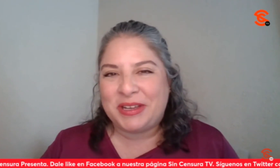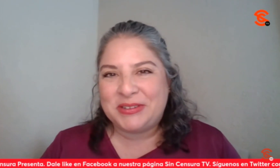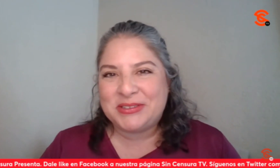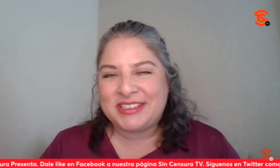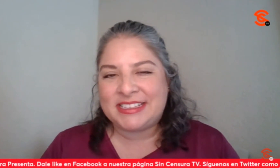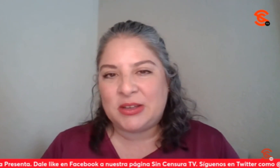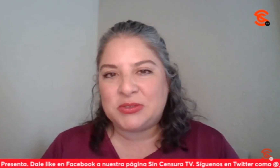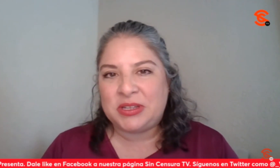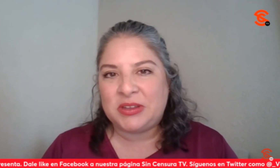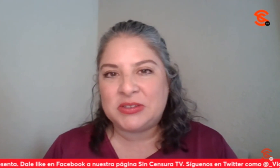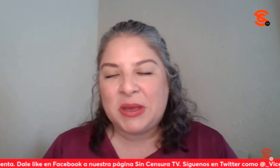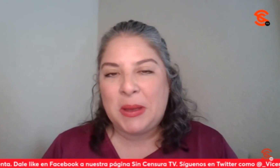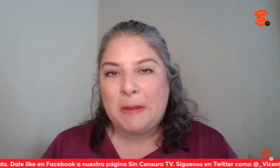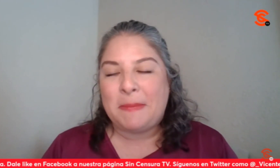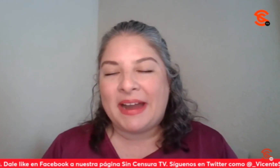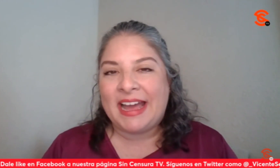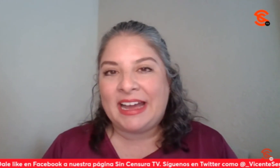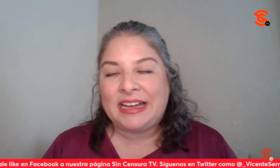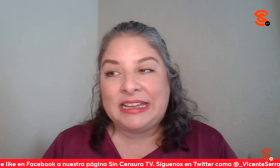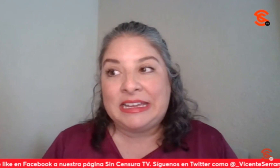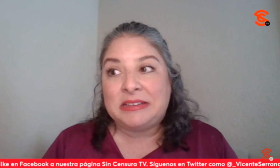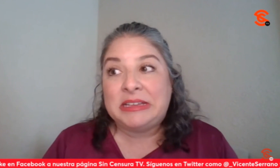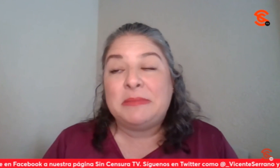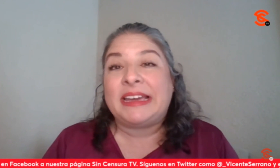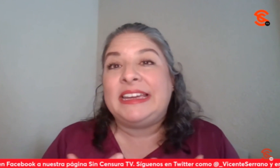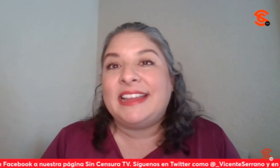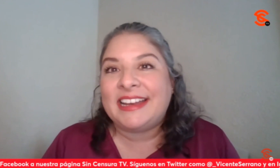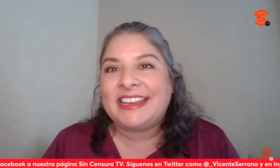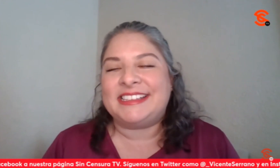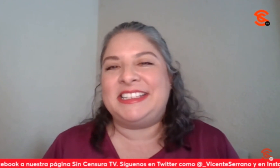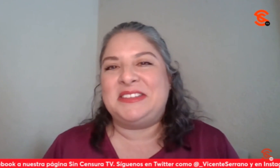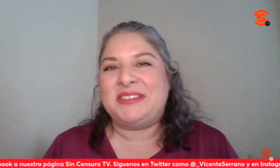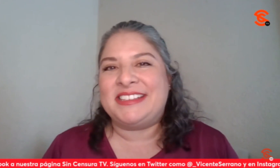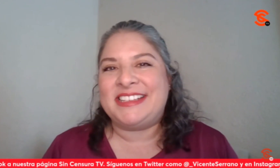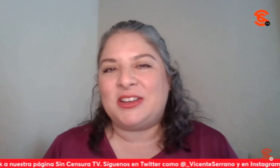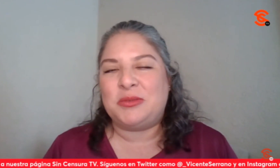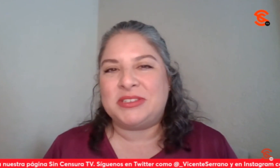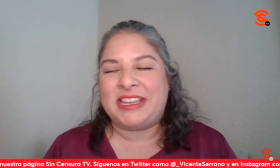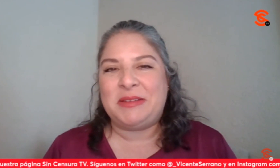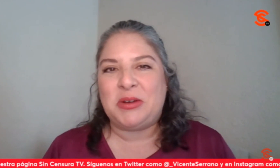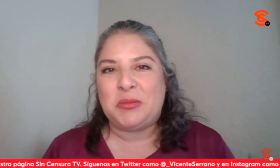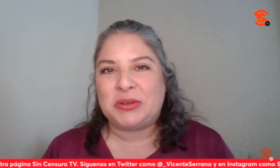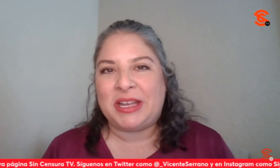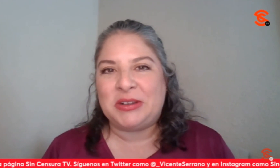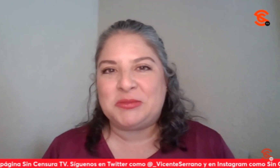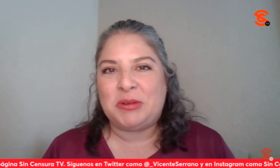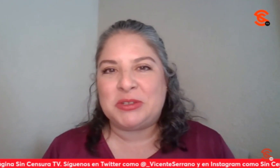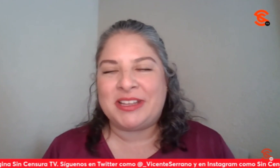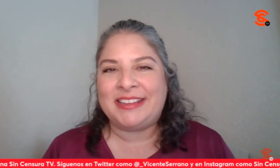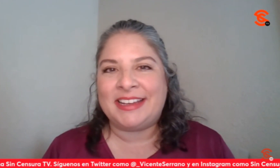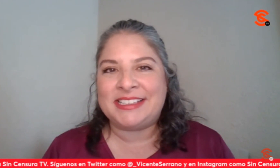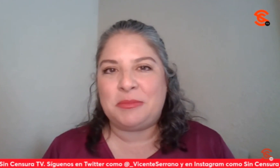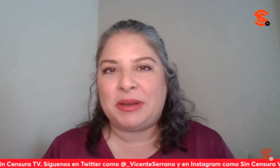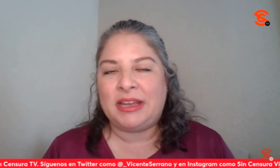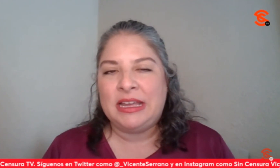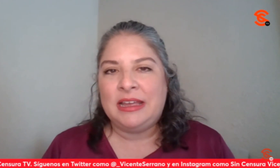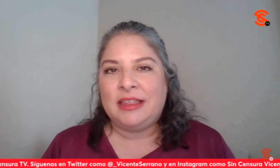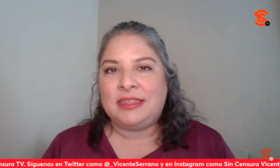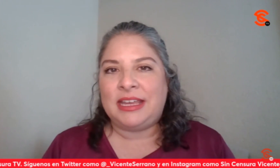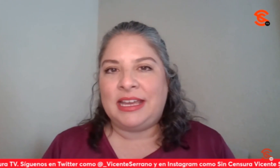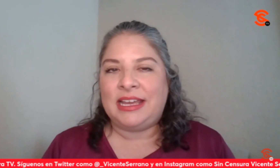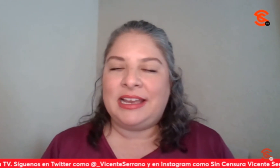de los gobiernos de Estados Unidos, para imaginar que así debe de ser como se deben comportar los pueblos, tender